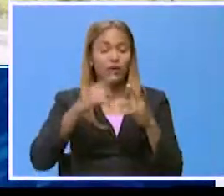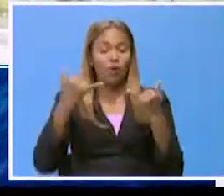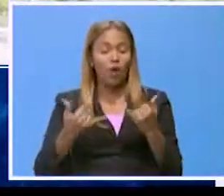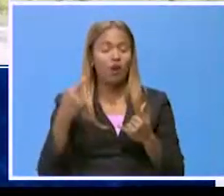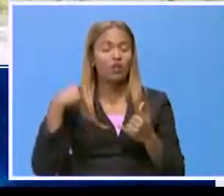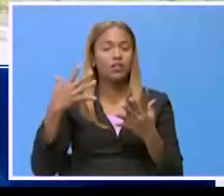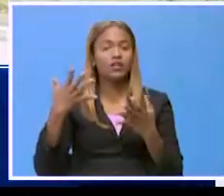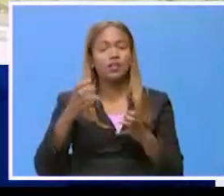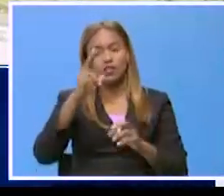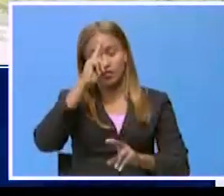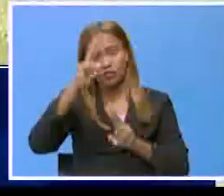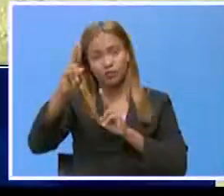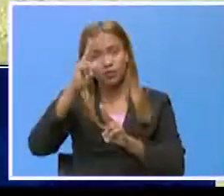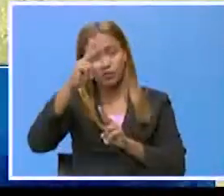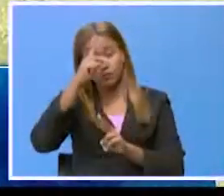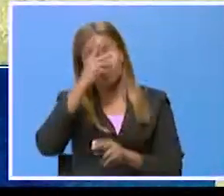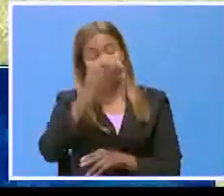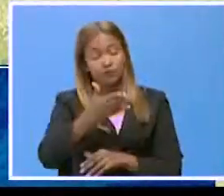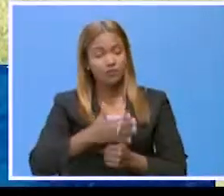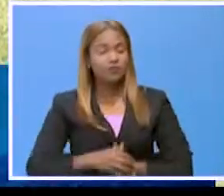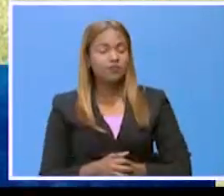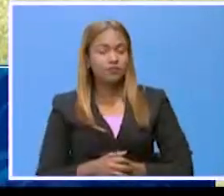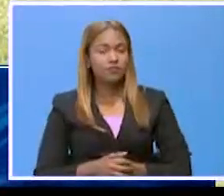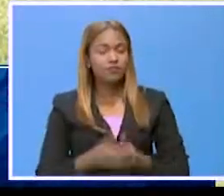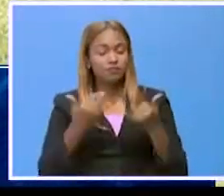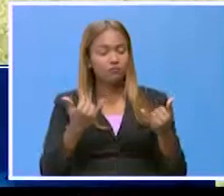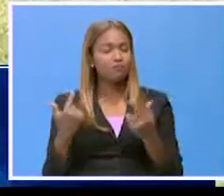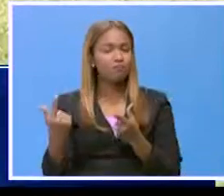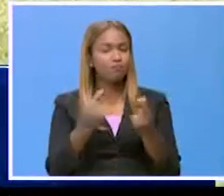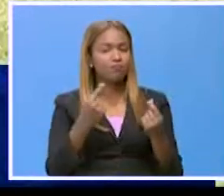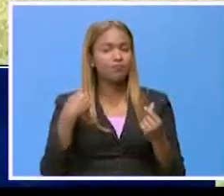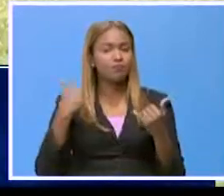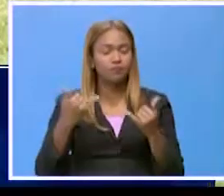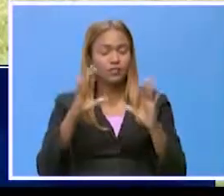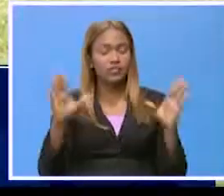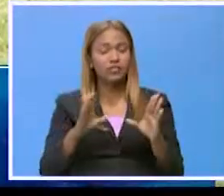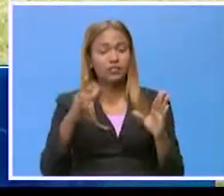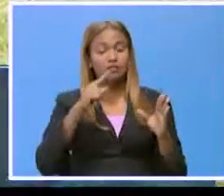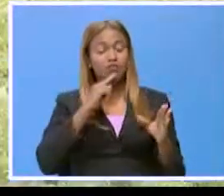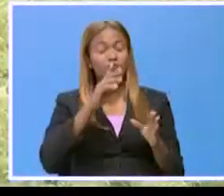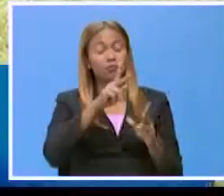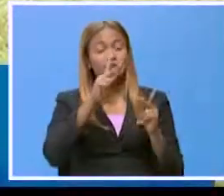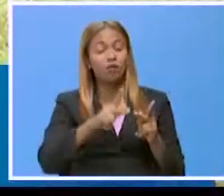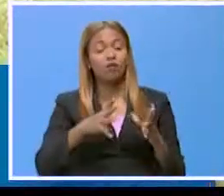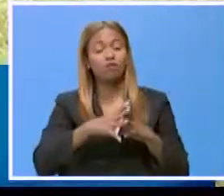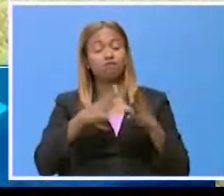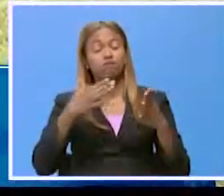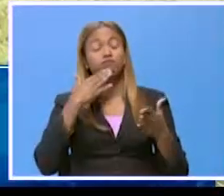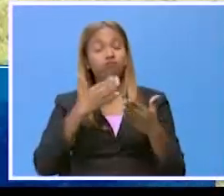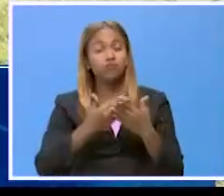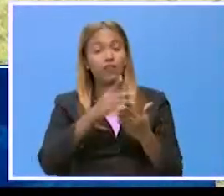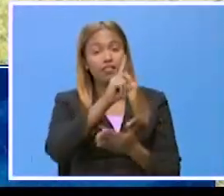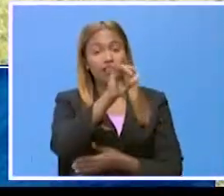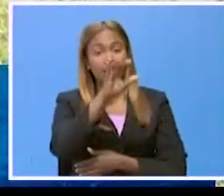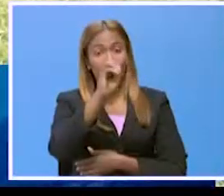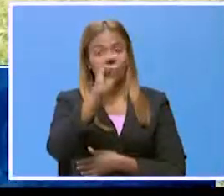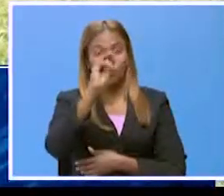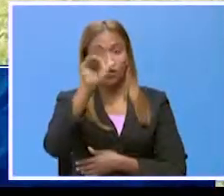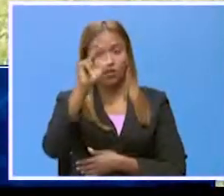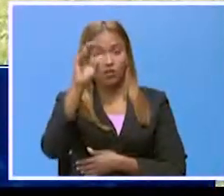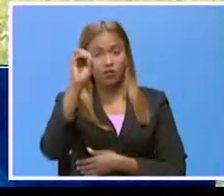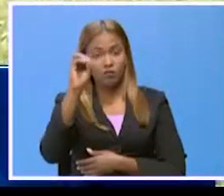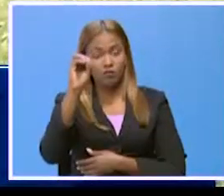hacerle un homenaje póstumo esta actividad se le estamos haciendo un grande entre los grandes darío moreno martes 8 ha